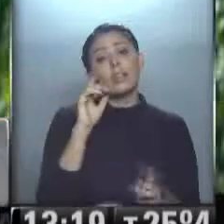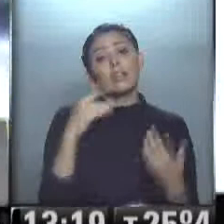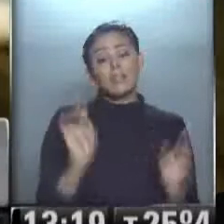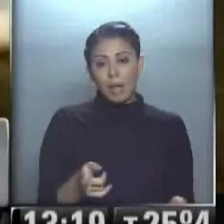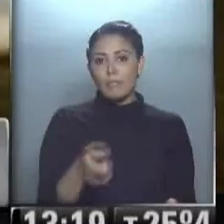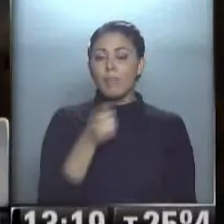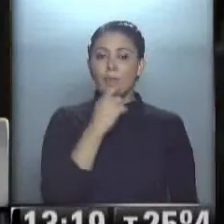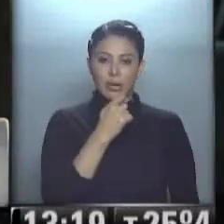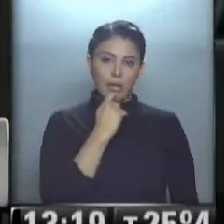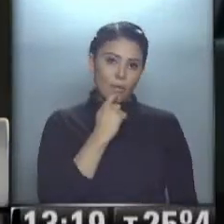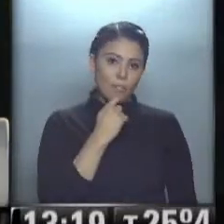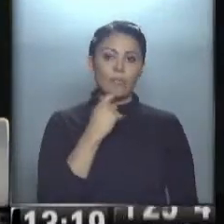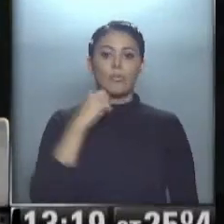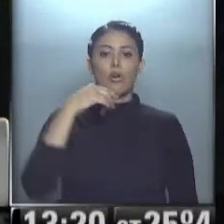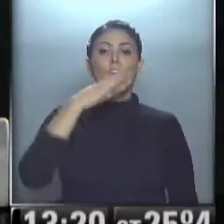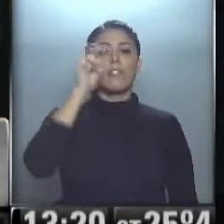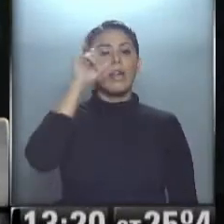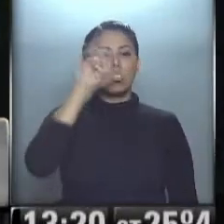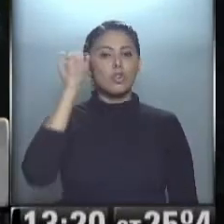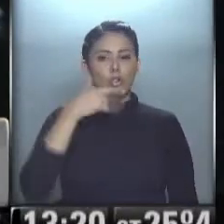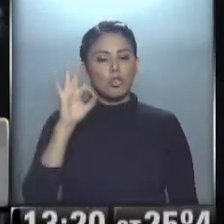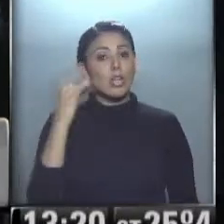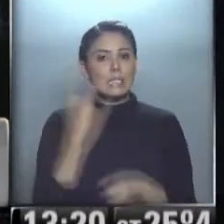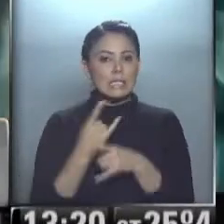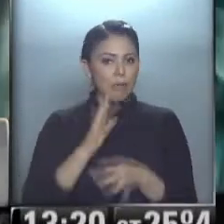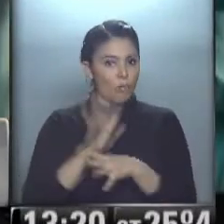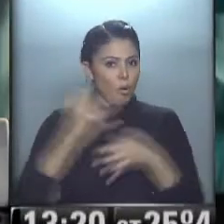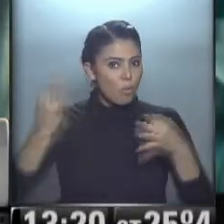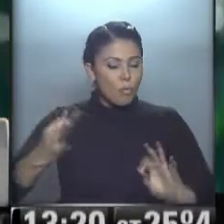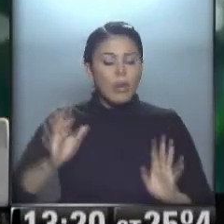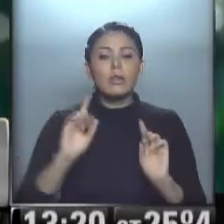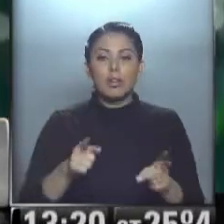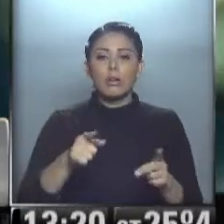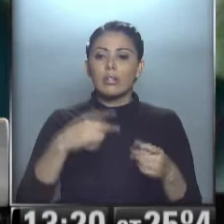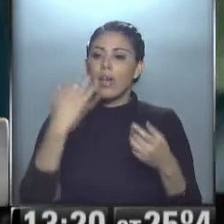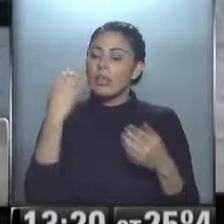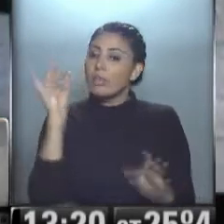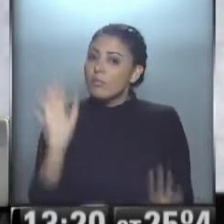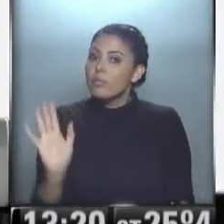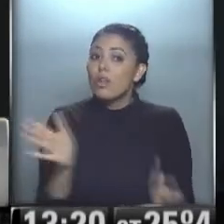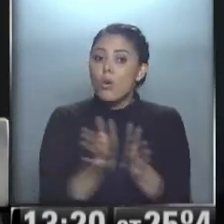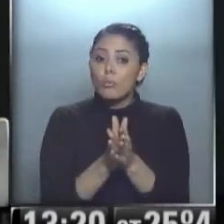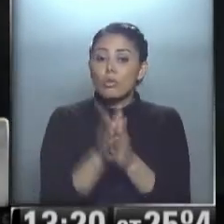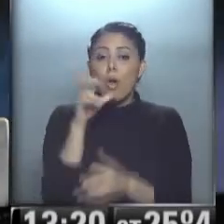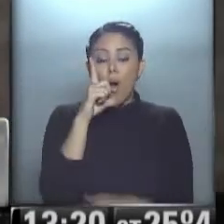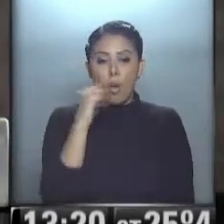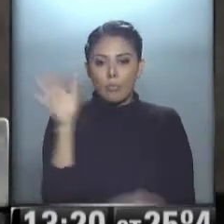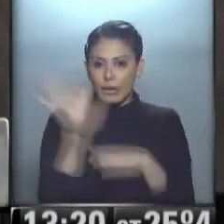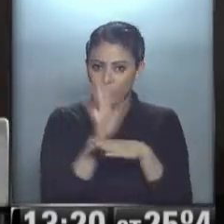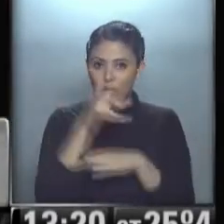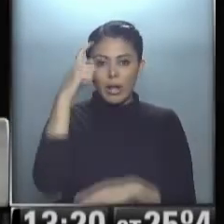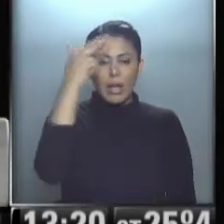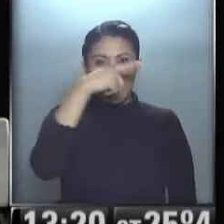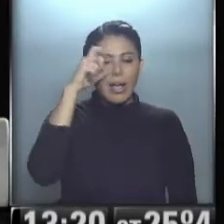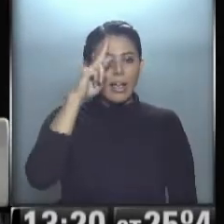aparecen tiburones como carlos belloso que siempre es fuerte a la hora de actuar en este caso con composiciones pesadas porque junto con gonzalo heredia y con eleonora